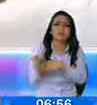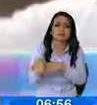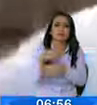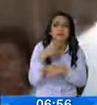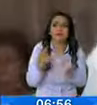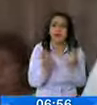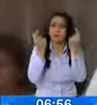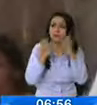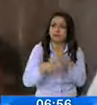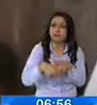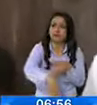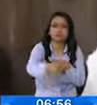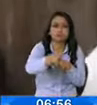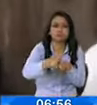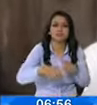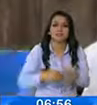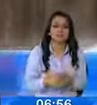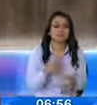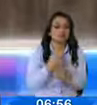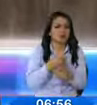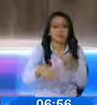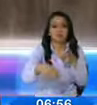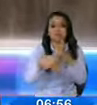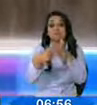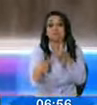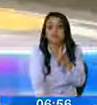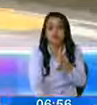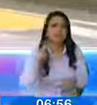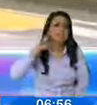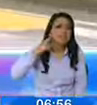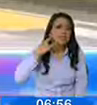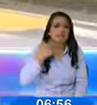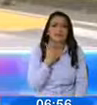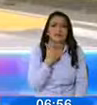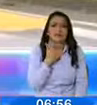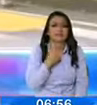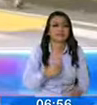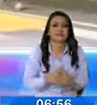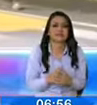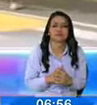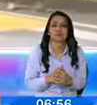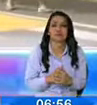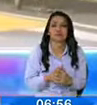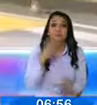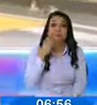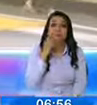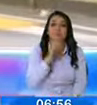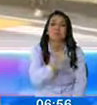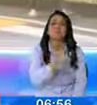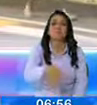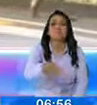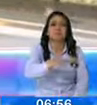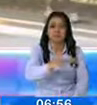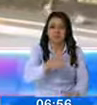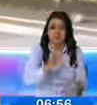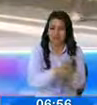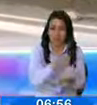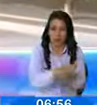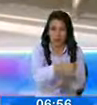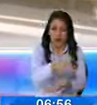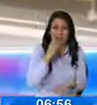velocidad y ahí lo que atropelló en un padre de familia de la pequeña escuela comunitaria de san mariano